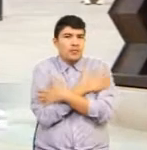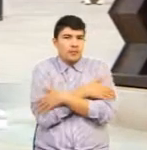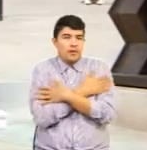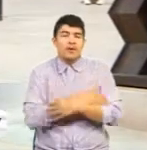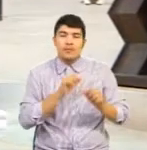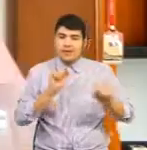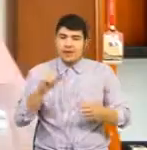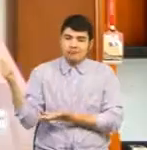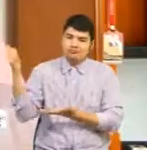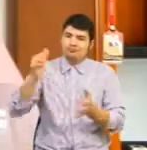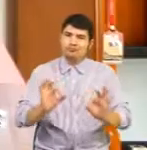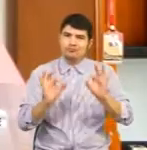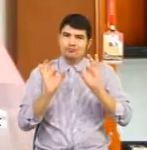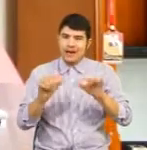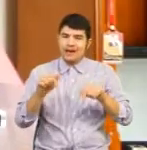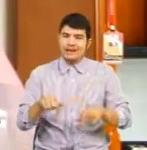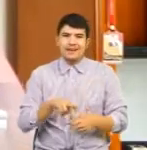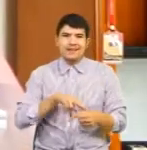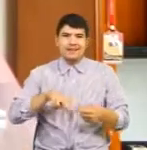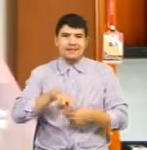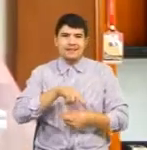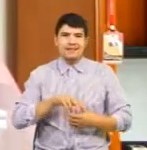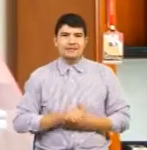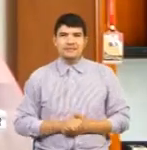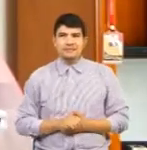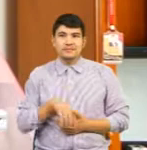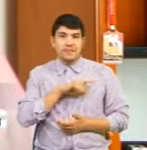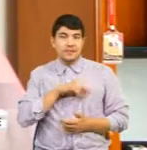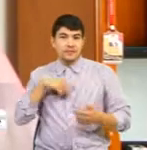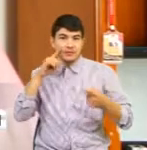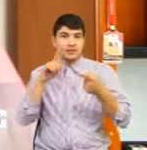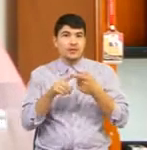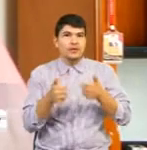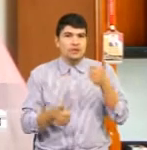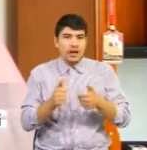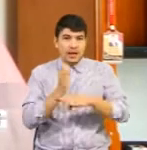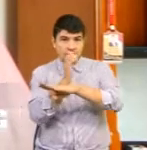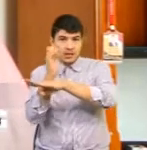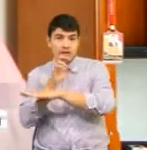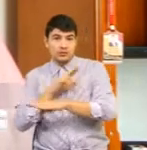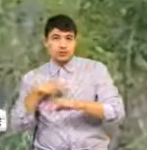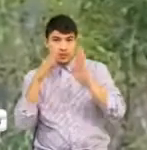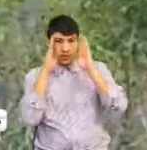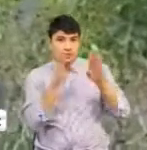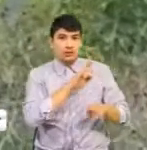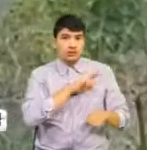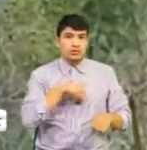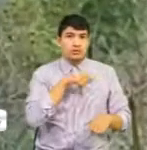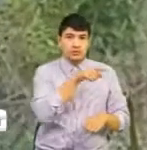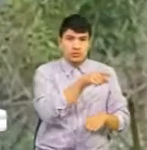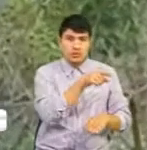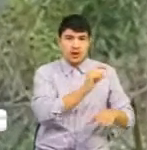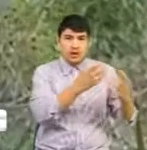la región el propósito pues es igualmente estar muy pendientes de los gremios que hemos estado hablando con la comisión regional de competitividad